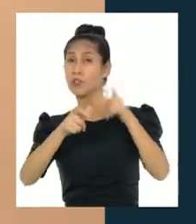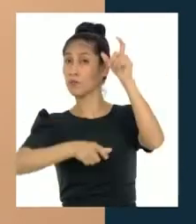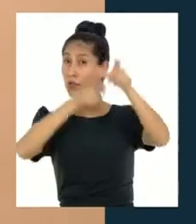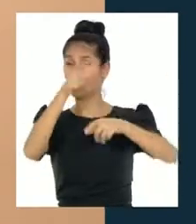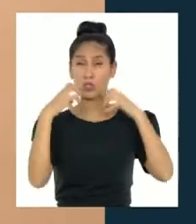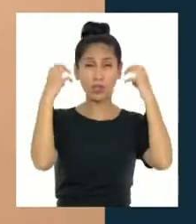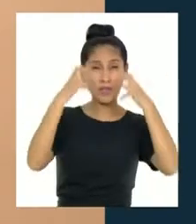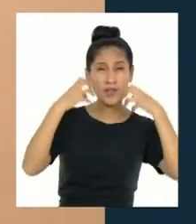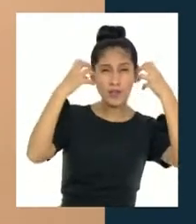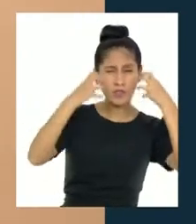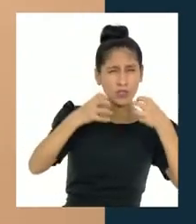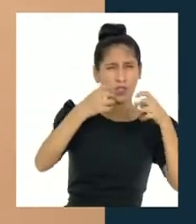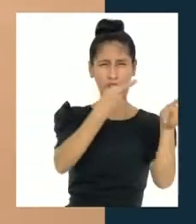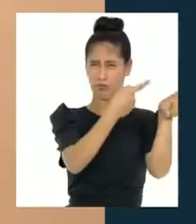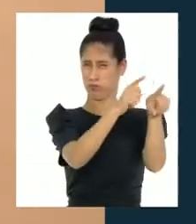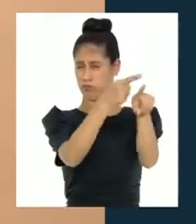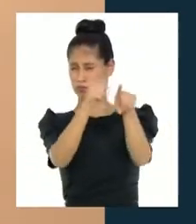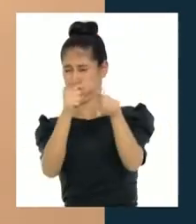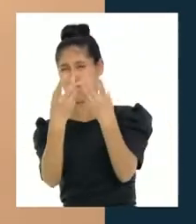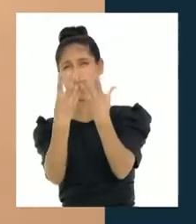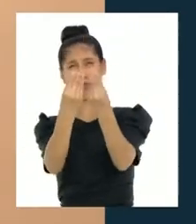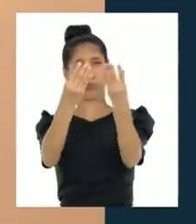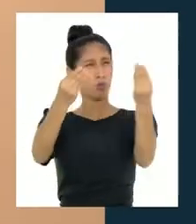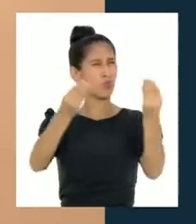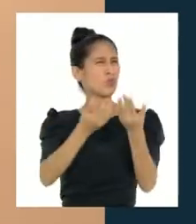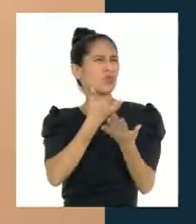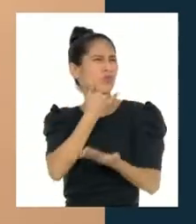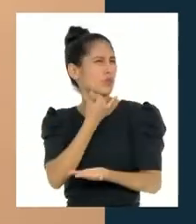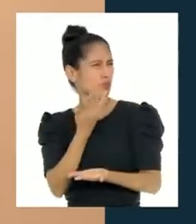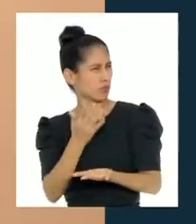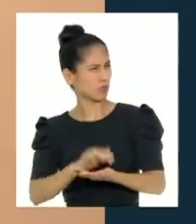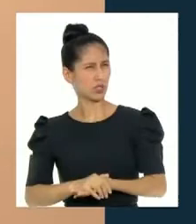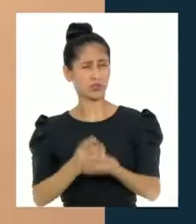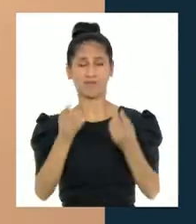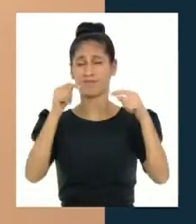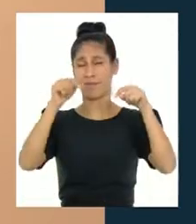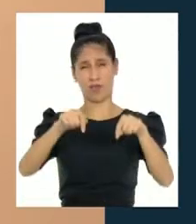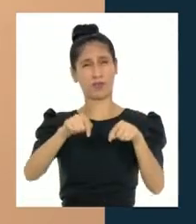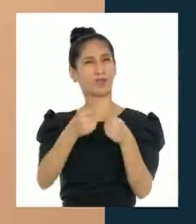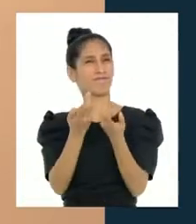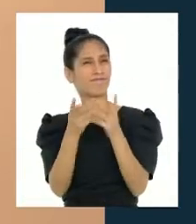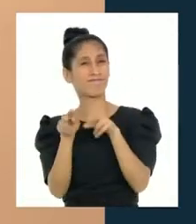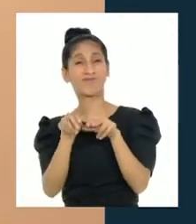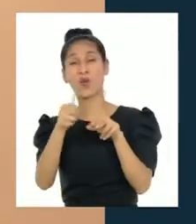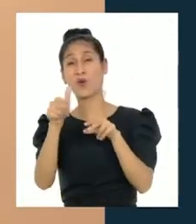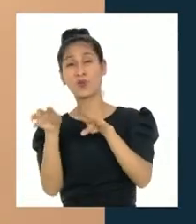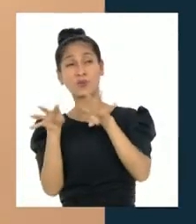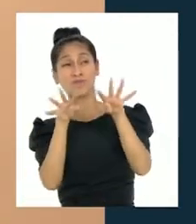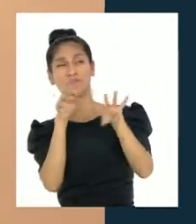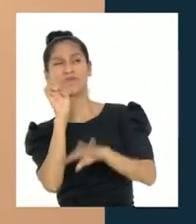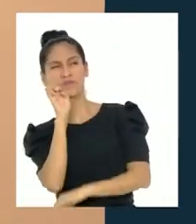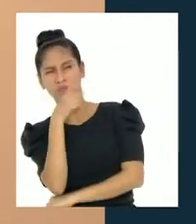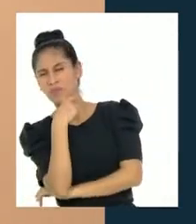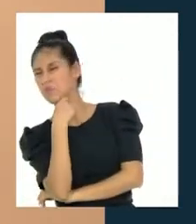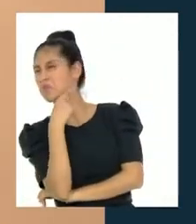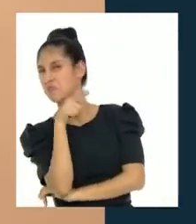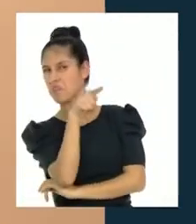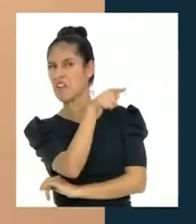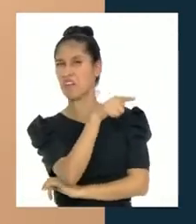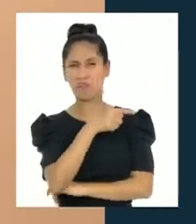a cifras mucho más altas. Esto quiere decir que no estamos viendo que el racismo, por ejemplo,